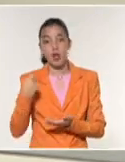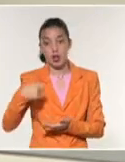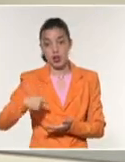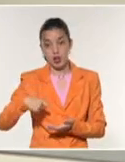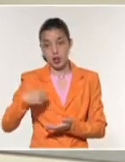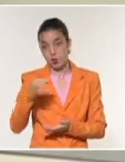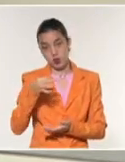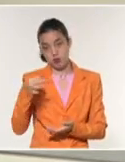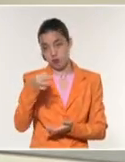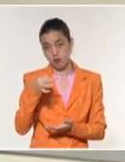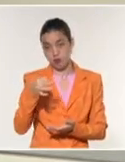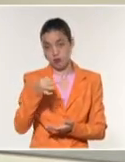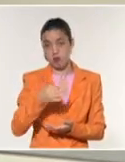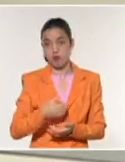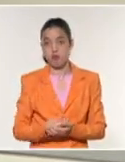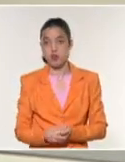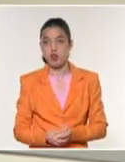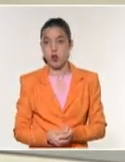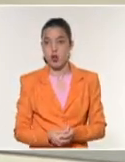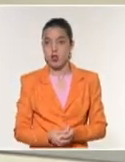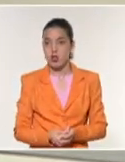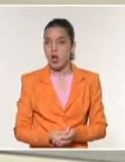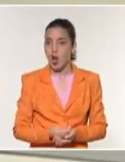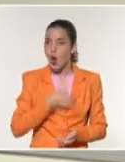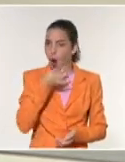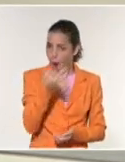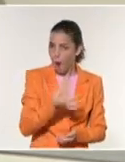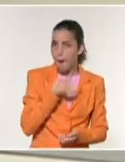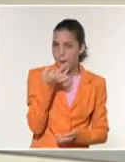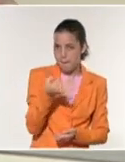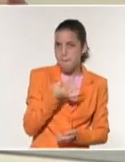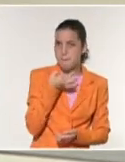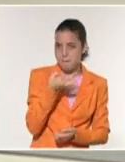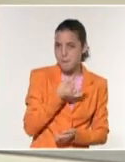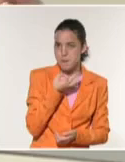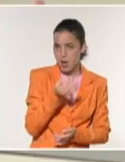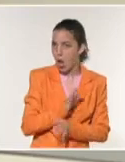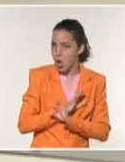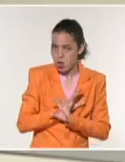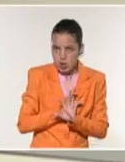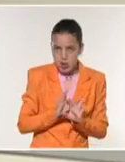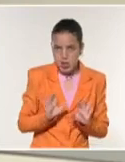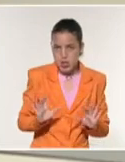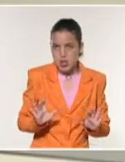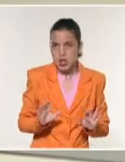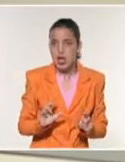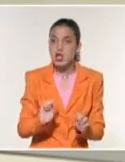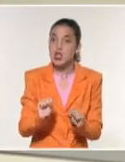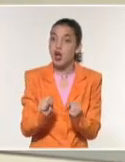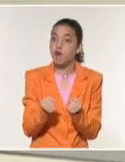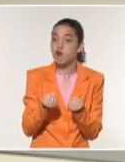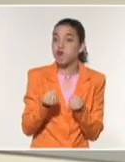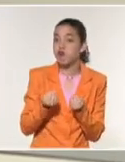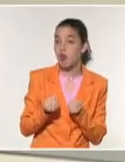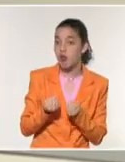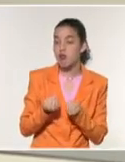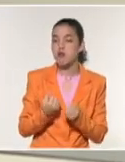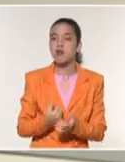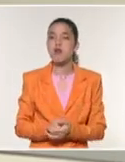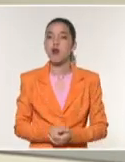cuando se le había establecido desde la comparecencia de esta restricción que tenía